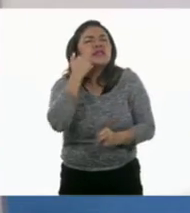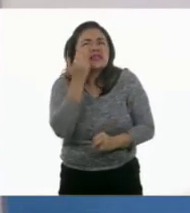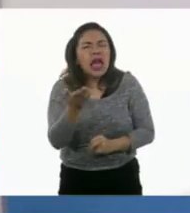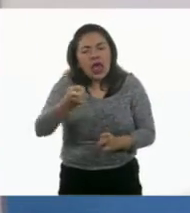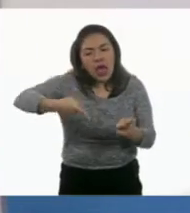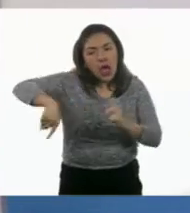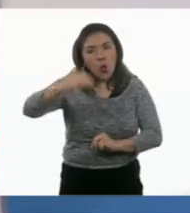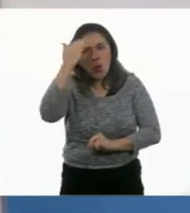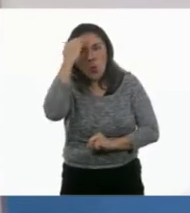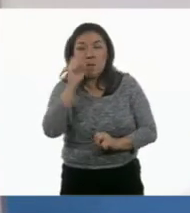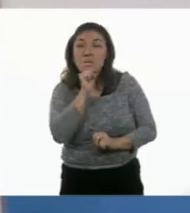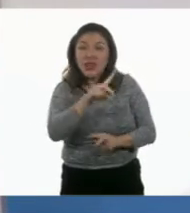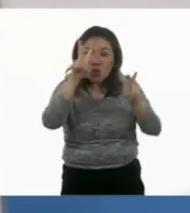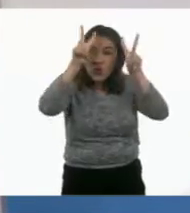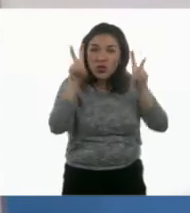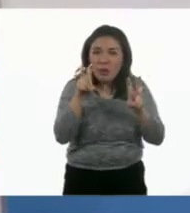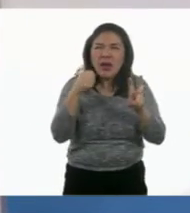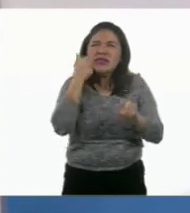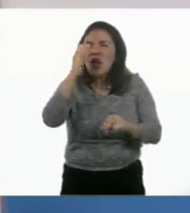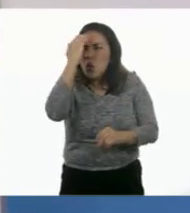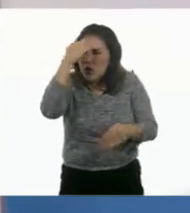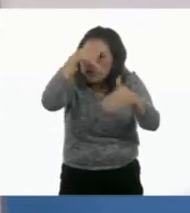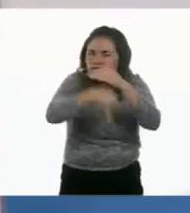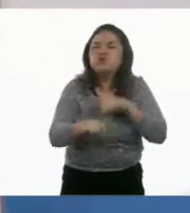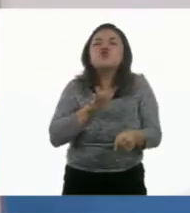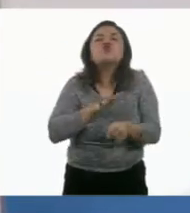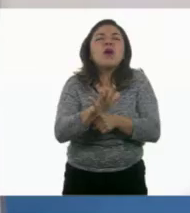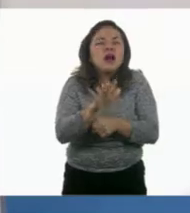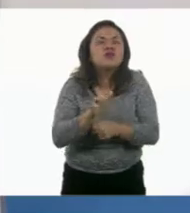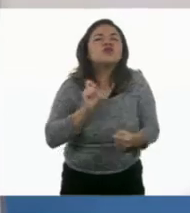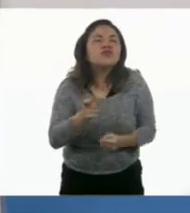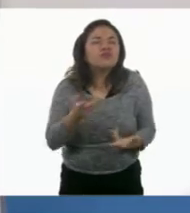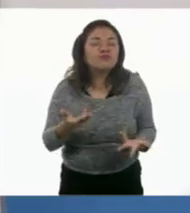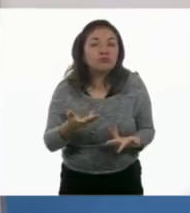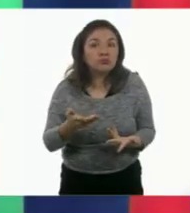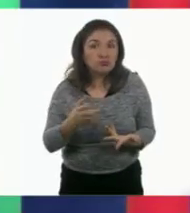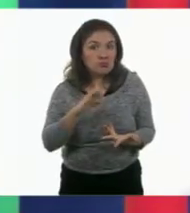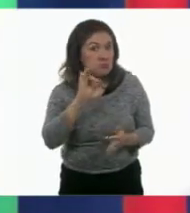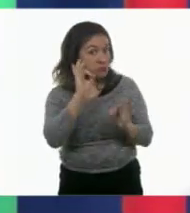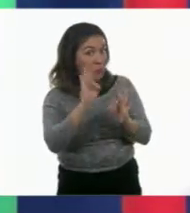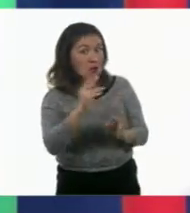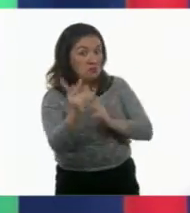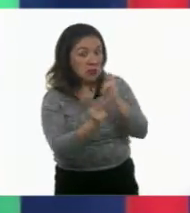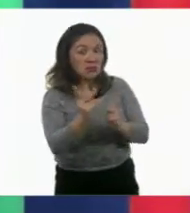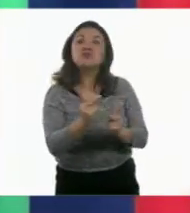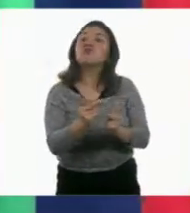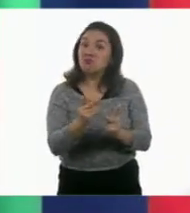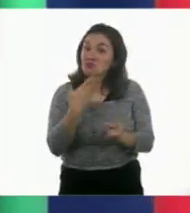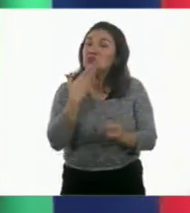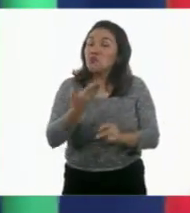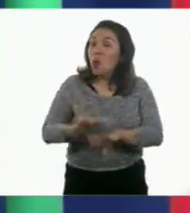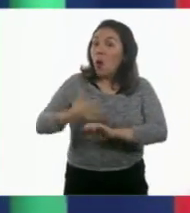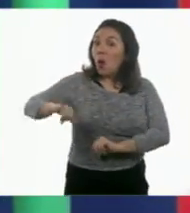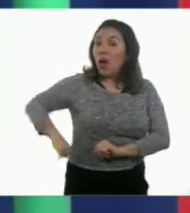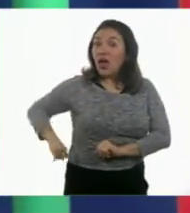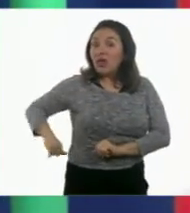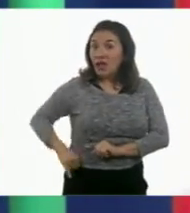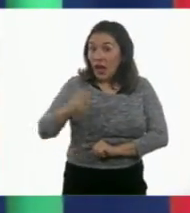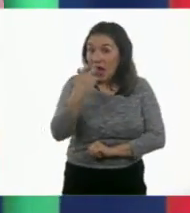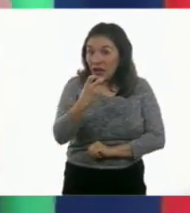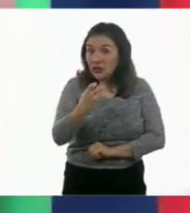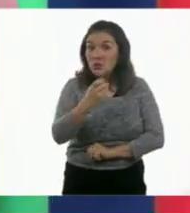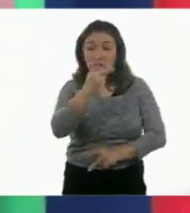demás del tema? ¿Está bien con esas o me puedo seguir? No, está muy bien con esas. Bien. Qué interesante es